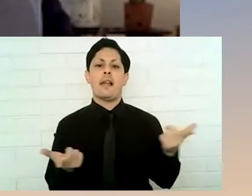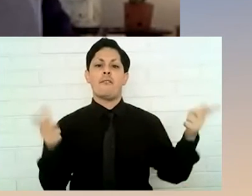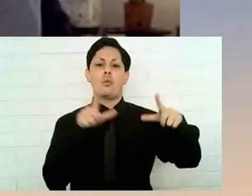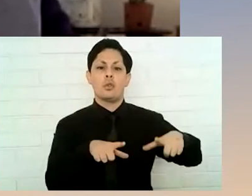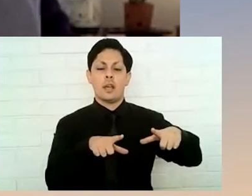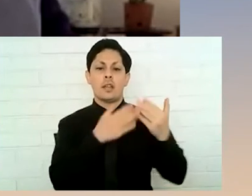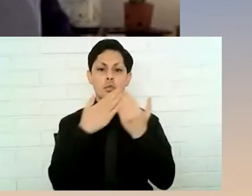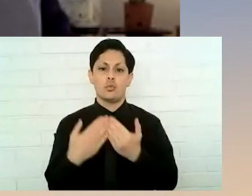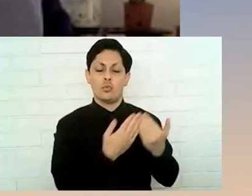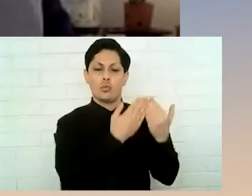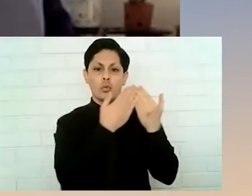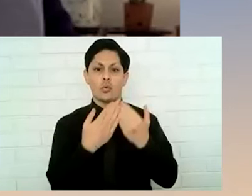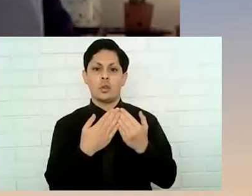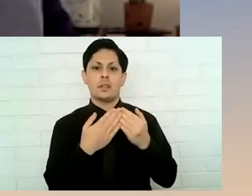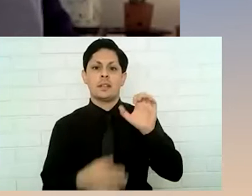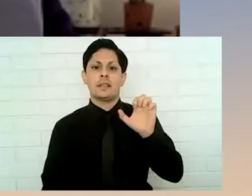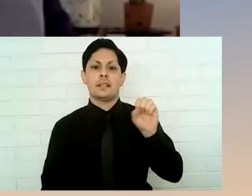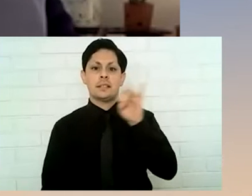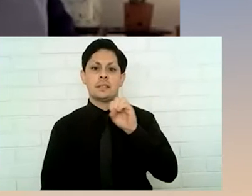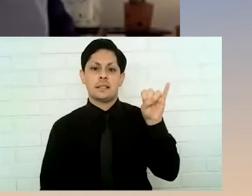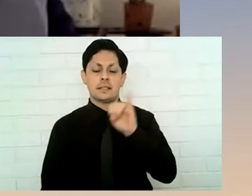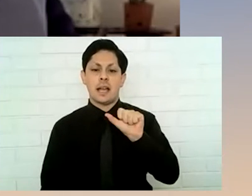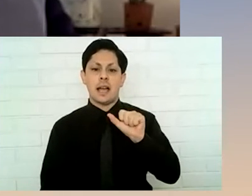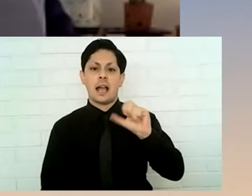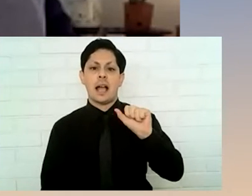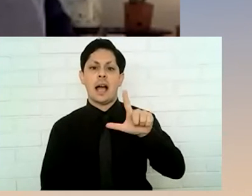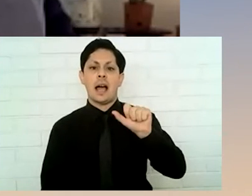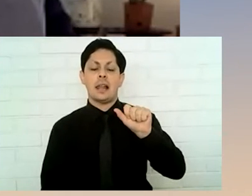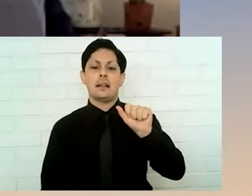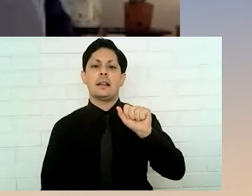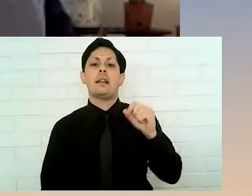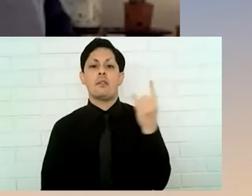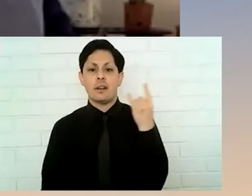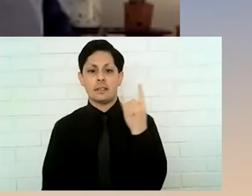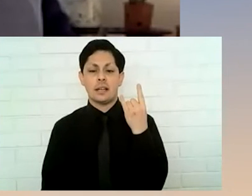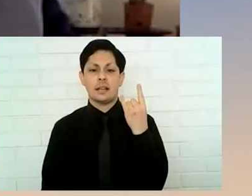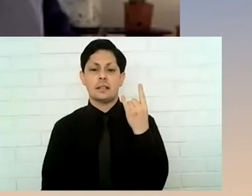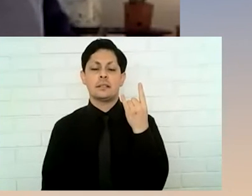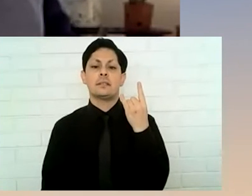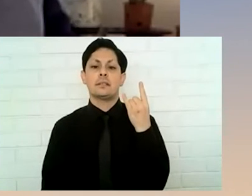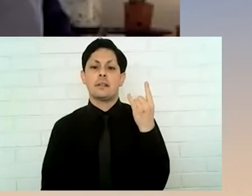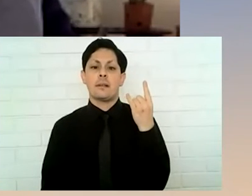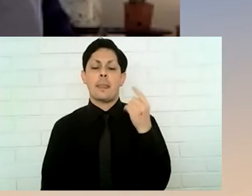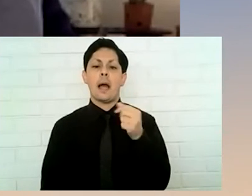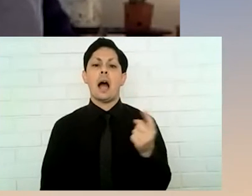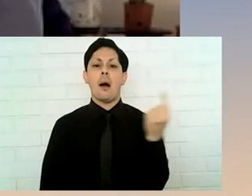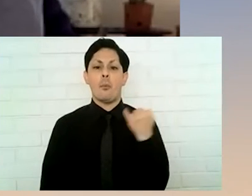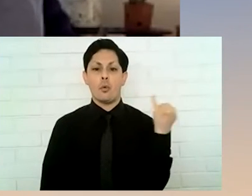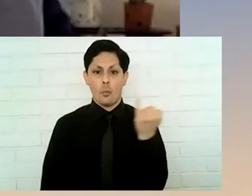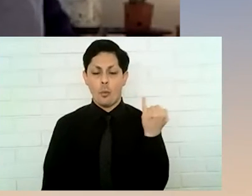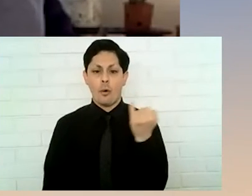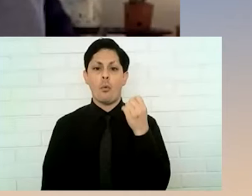de Iztacala, que es perteneciente a la Universidad Nacional Autónoma de México, más conocida por nosotros como